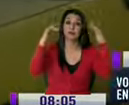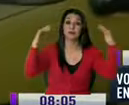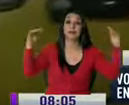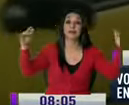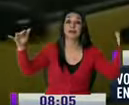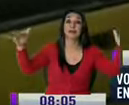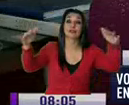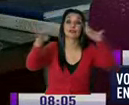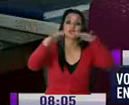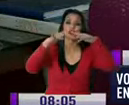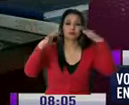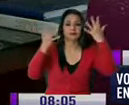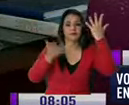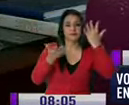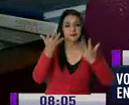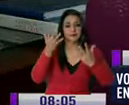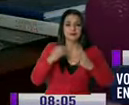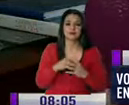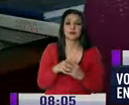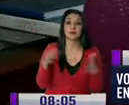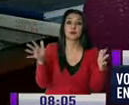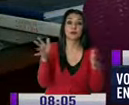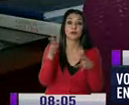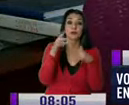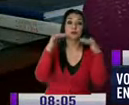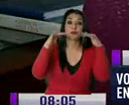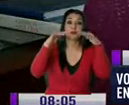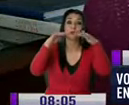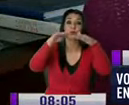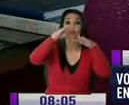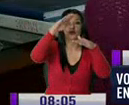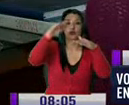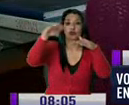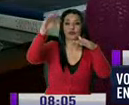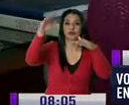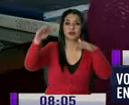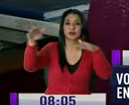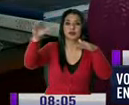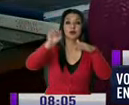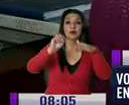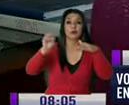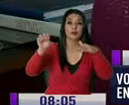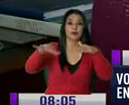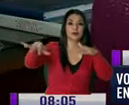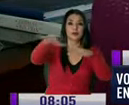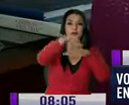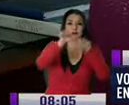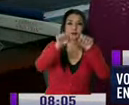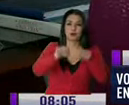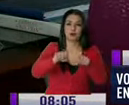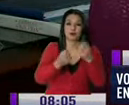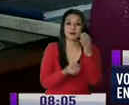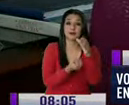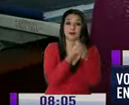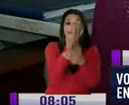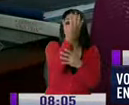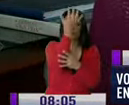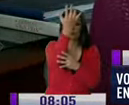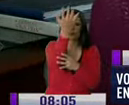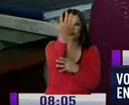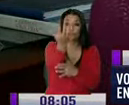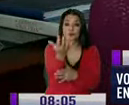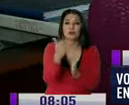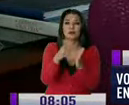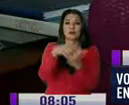lugares habitables. Puede ser transportada sobre la cordillera oriental, y entonces la ceniza puede llegar a zonas pobladas